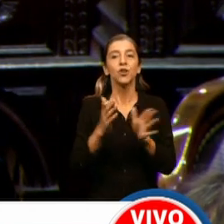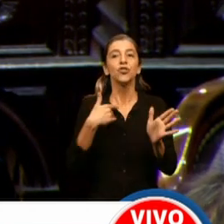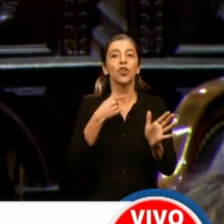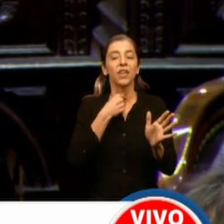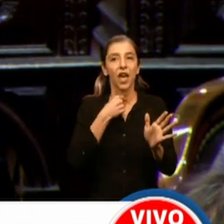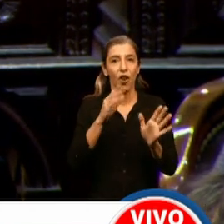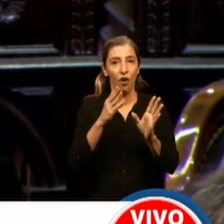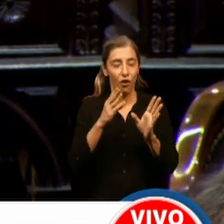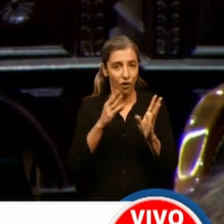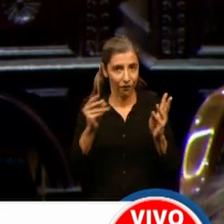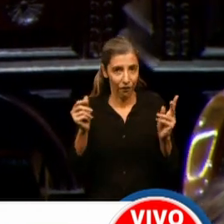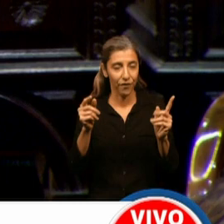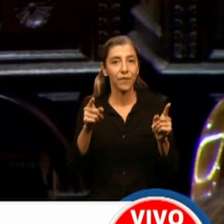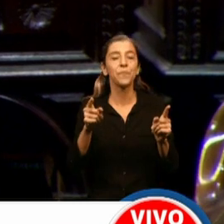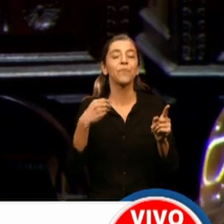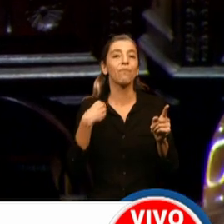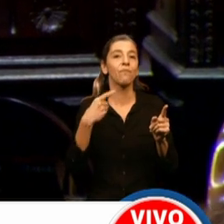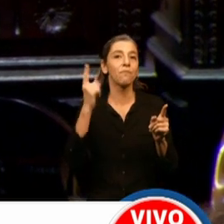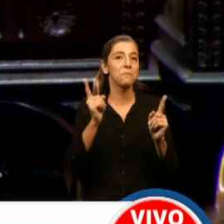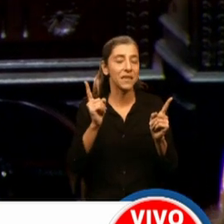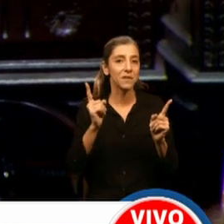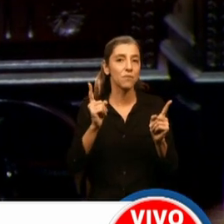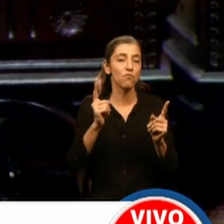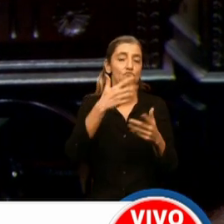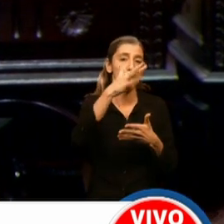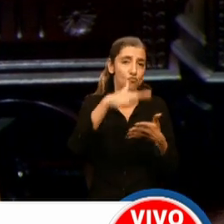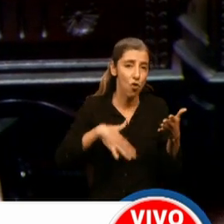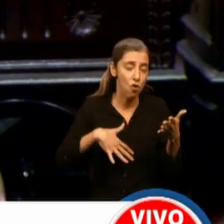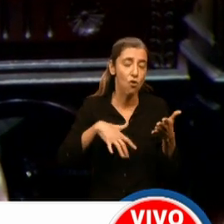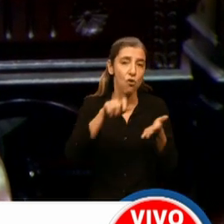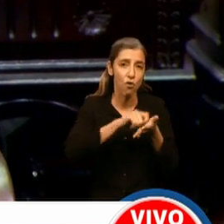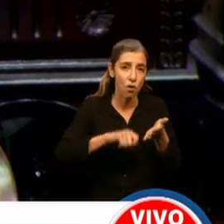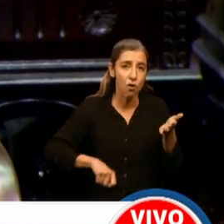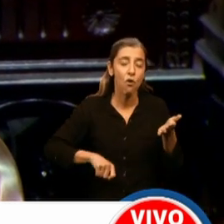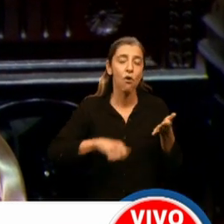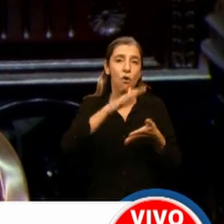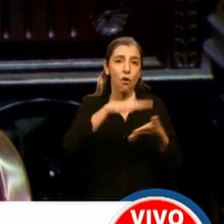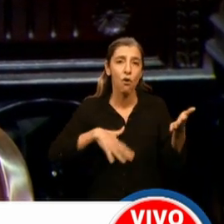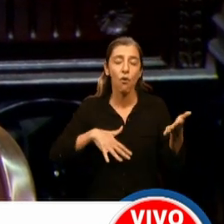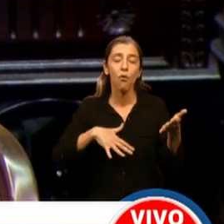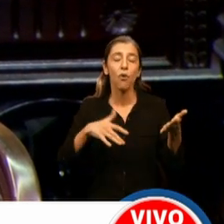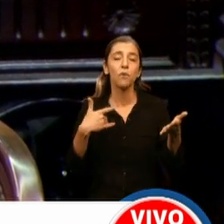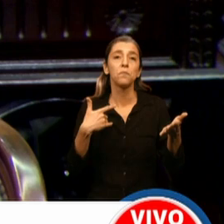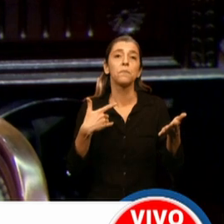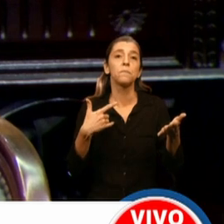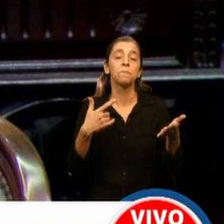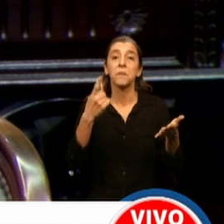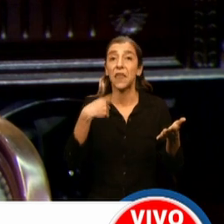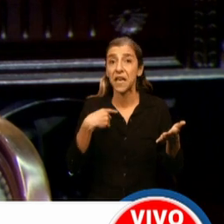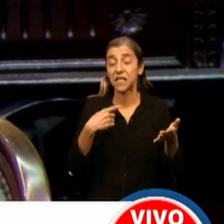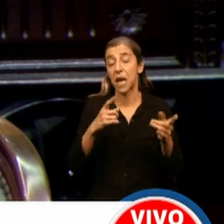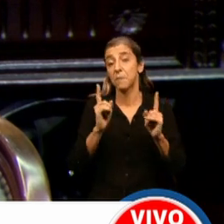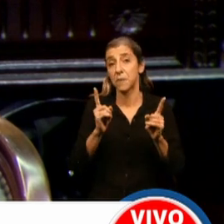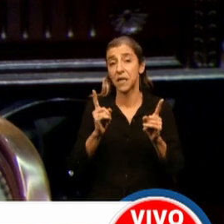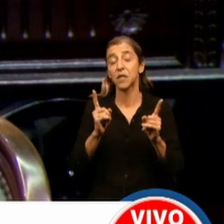cierro que en ese esa carta muy extensa me dicen finalmente que este artículo